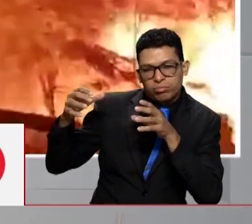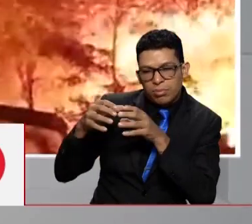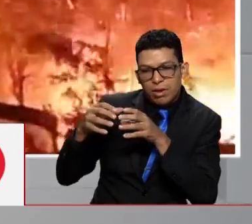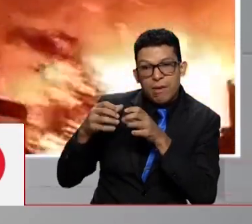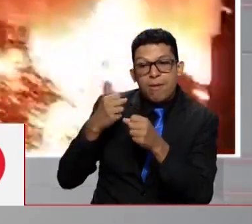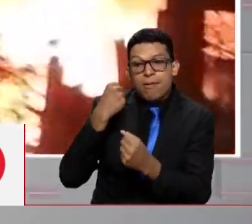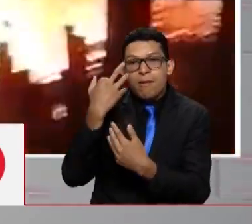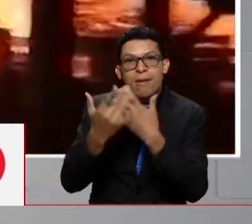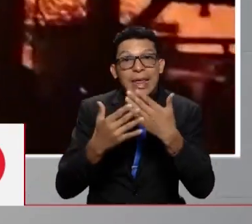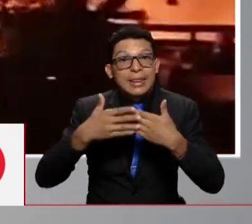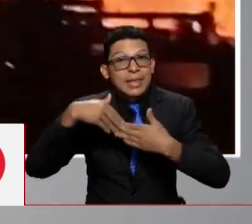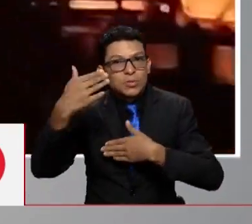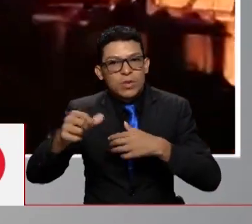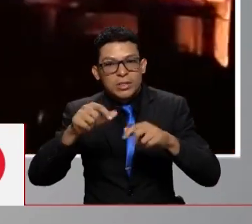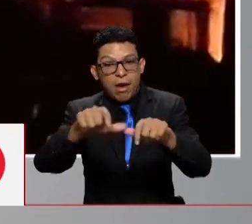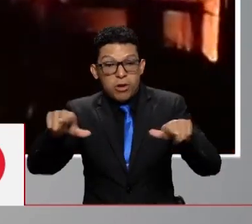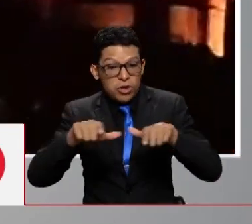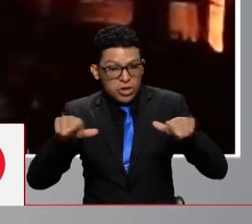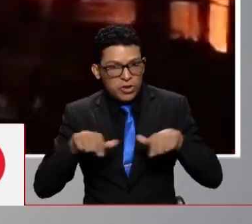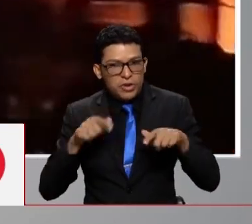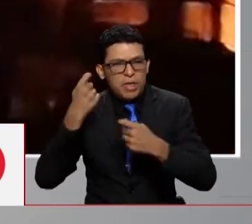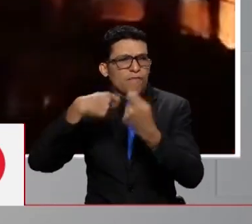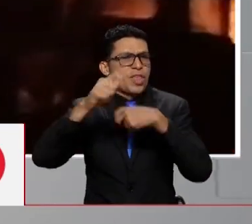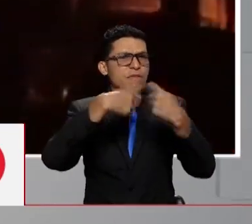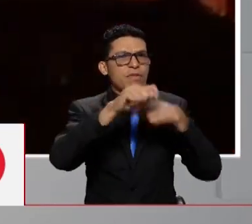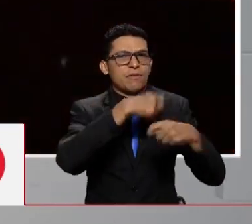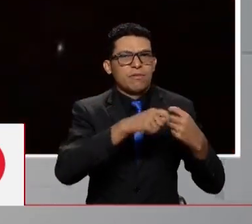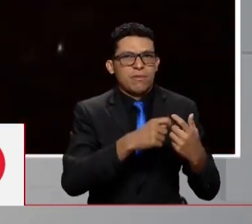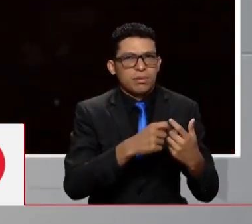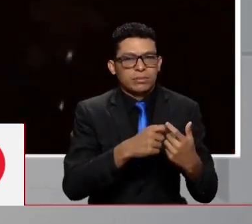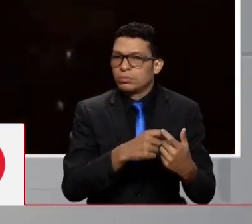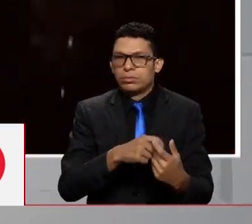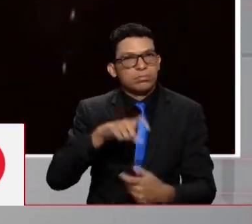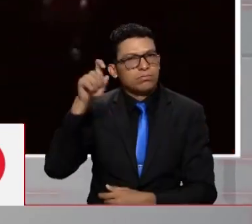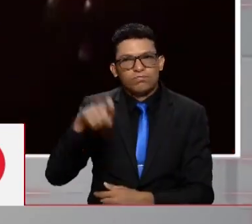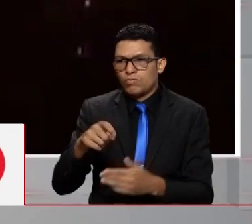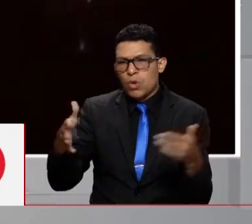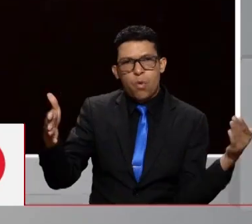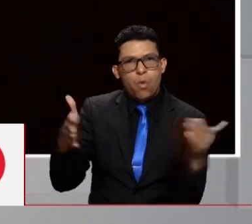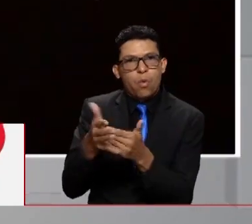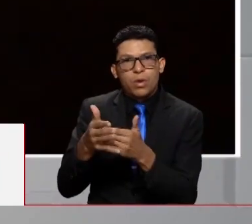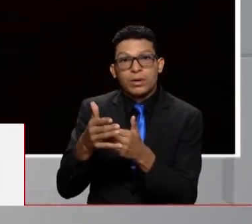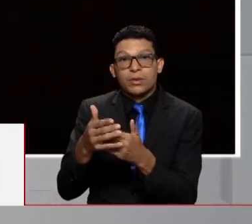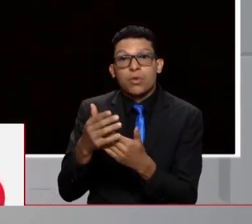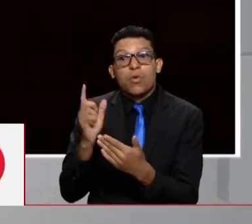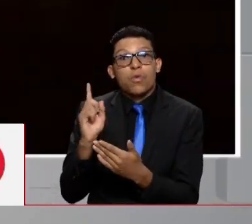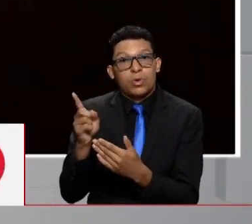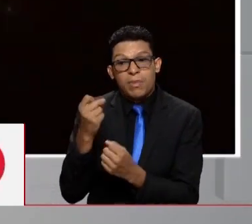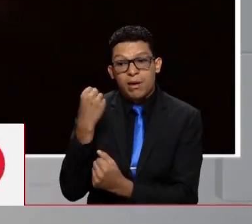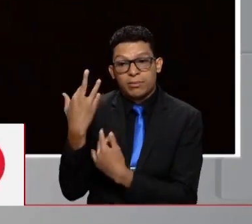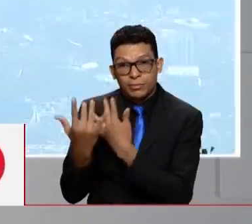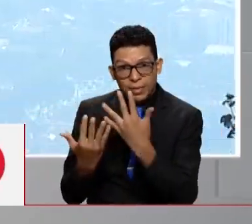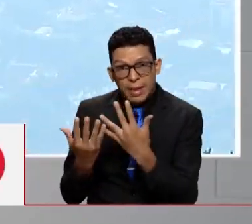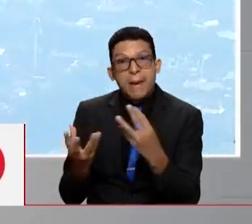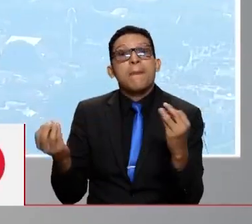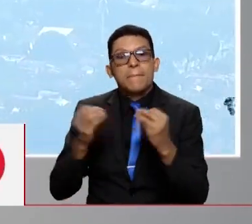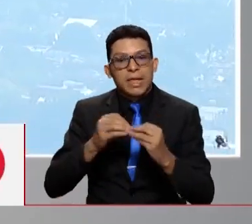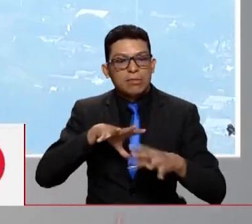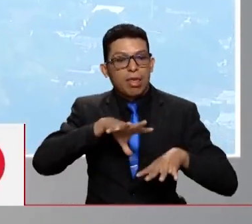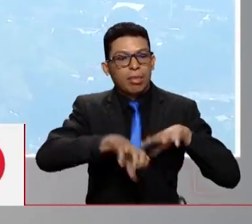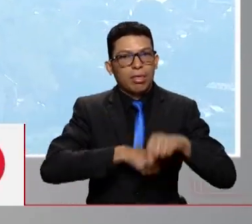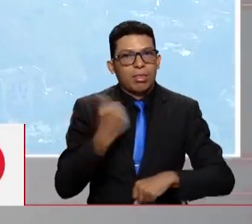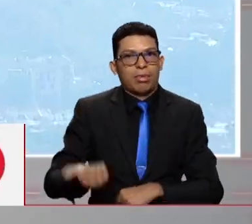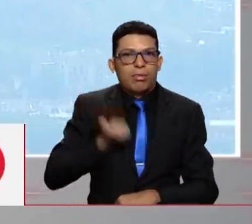posteriormente lotear y venderle a nuestra comunidad. Para ellos hay que acusarlos por el incendio premeditado y por la usurpación